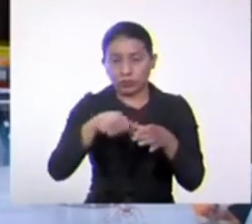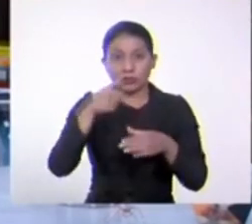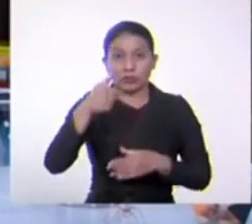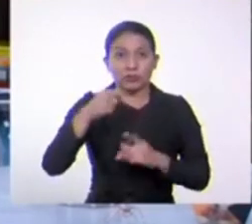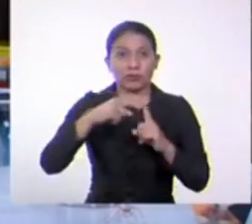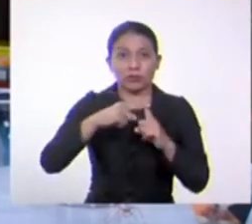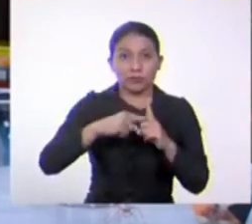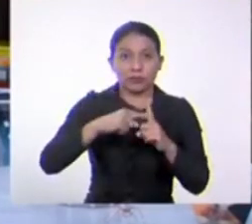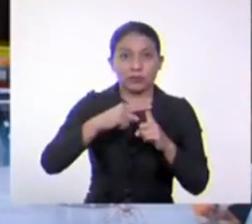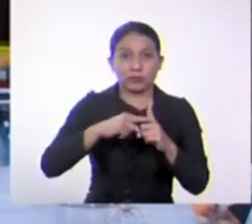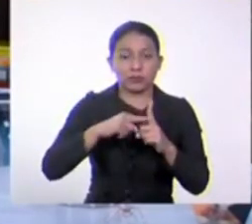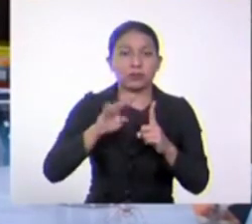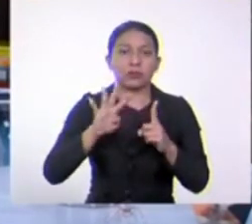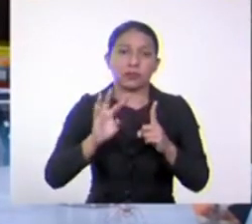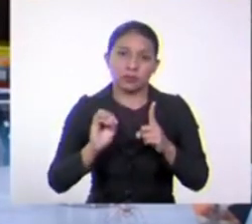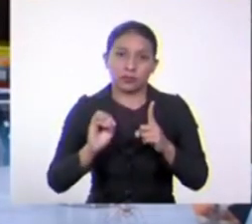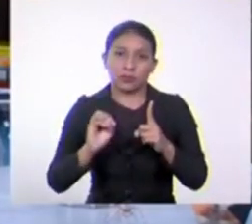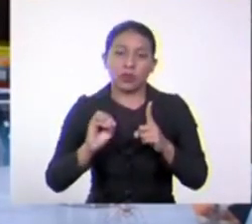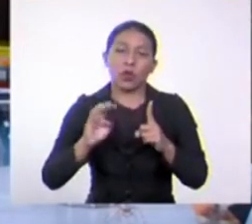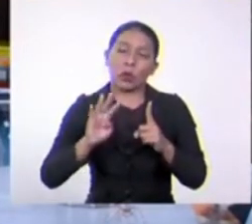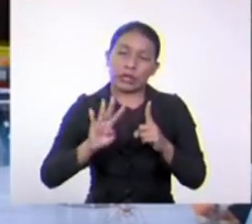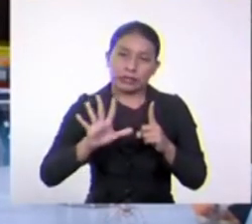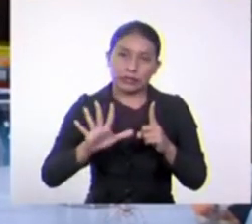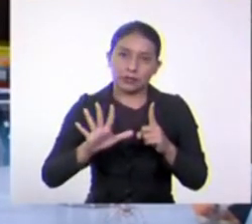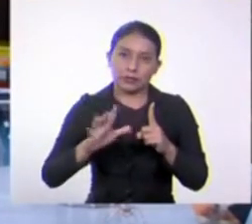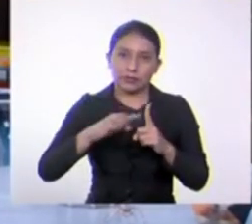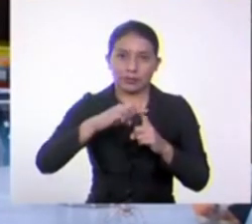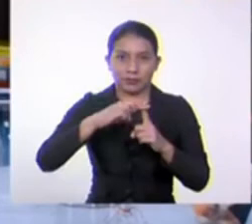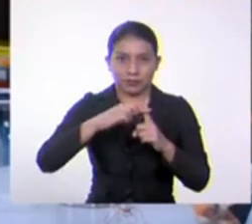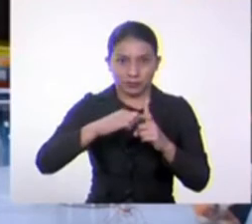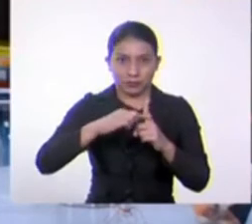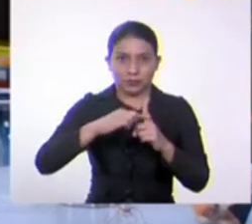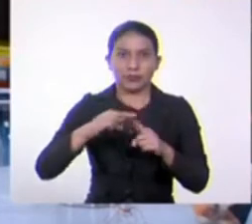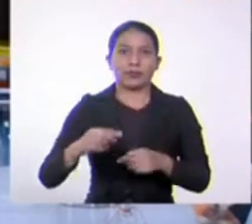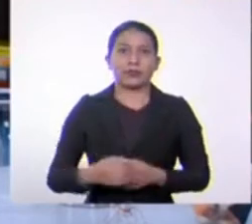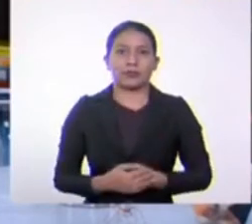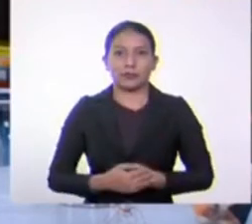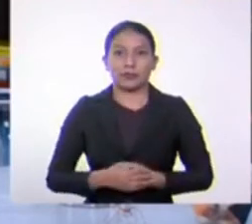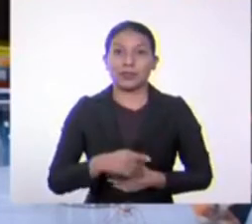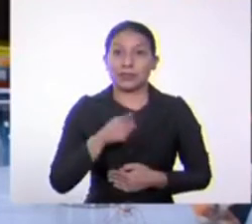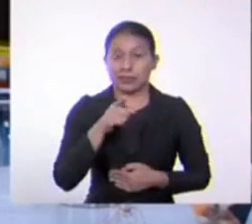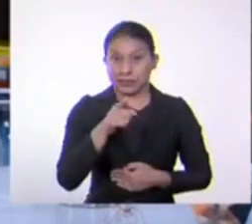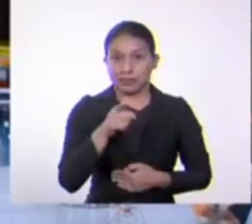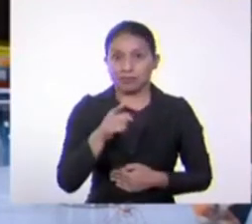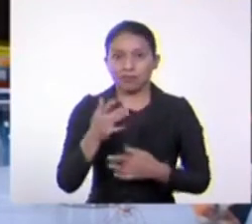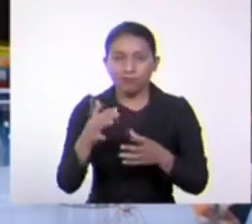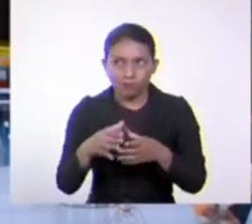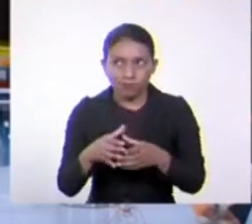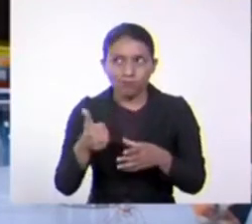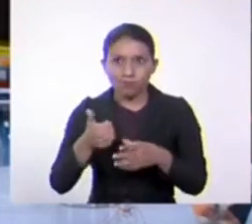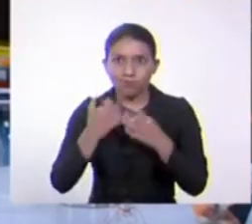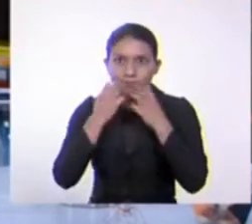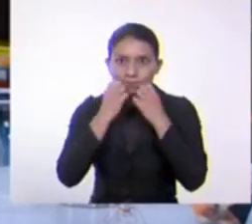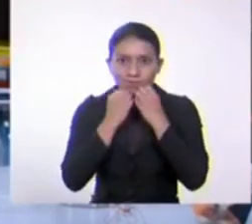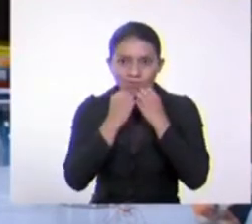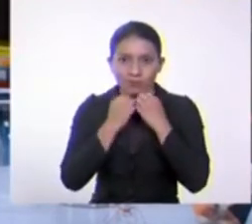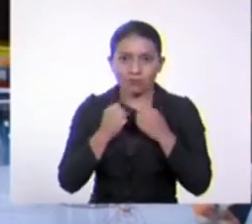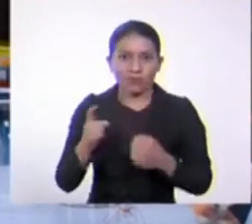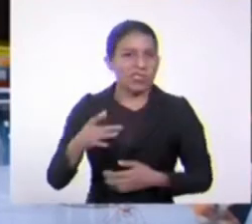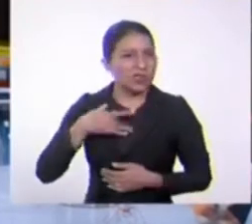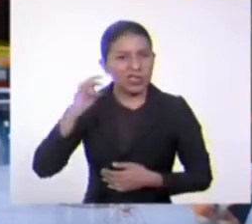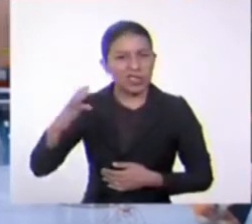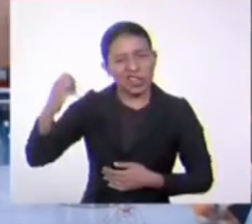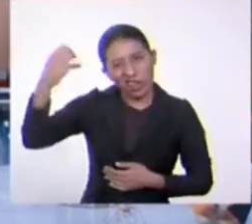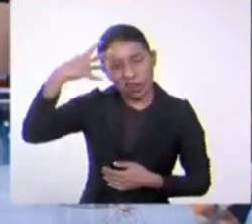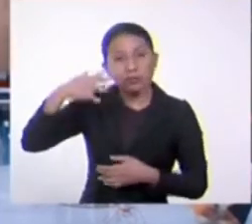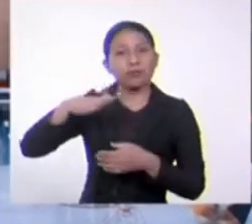para ellas? Unos 45-40 grados Celsius. Entonces por eso las mantenemos así. Tampoco les gusta mucho la luz,